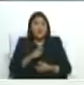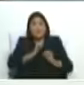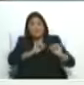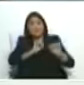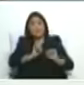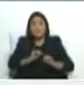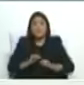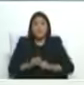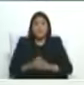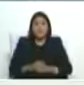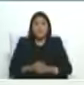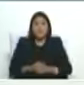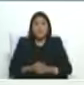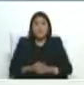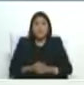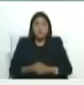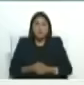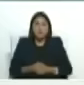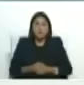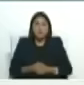como es que llaman cuando uno le dan por aquí